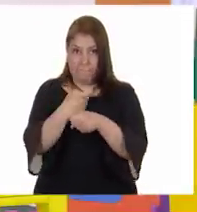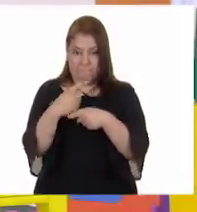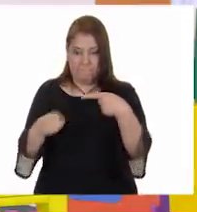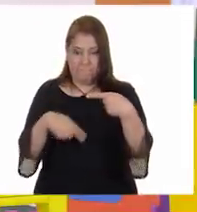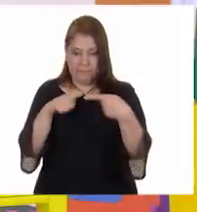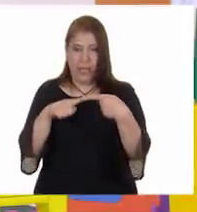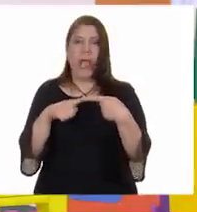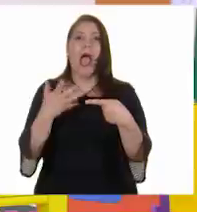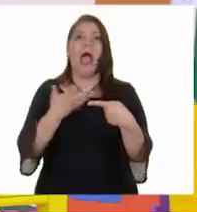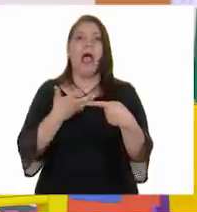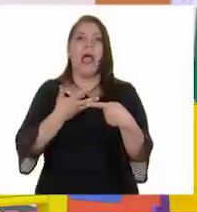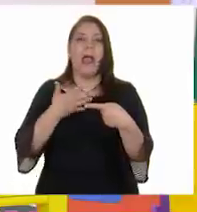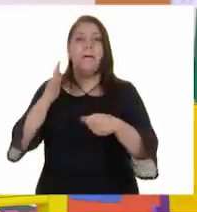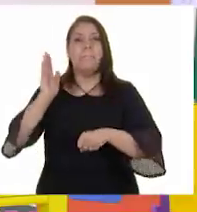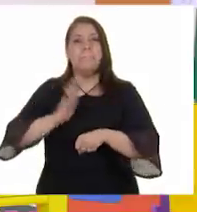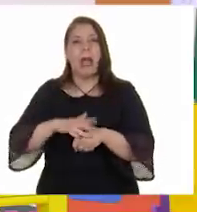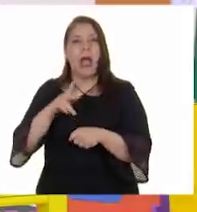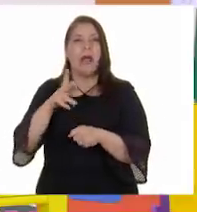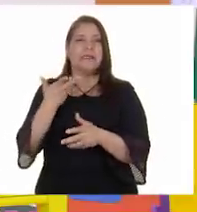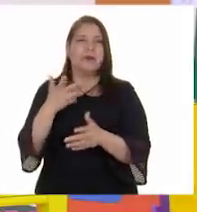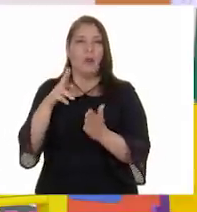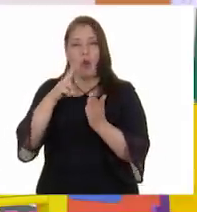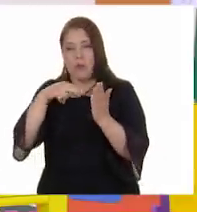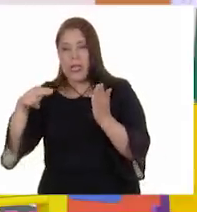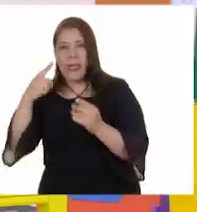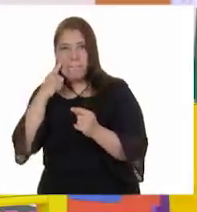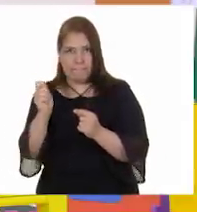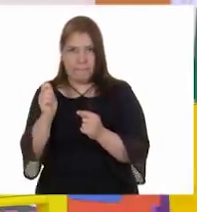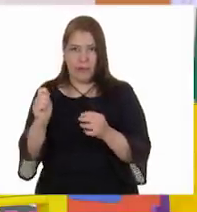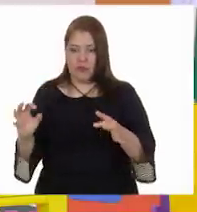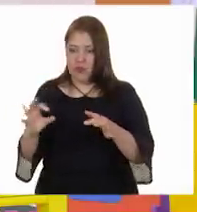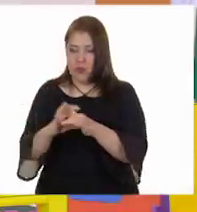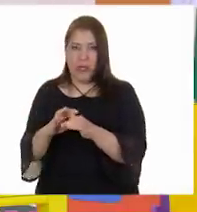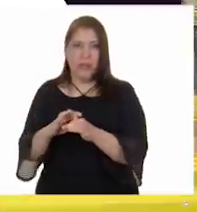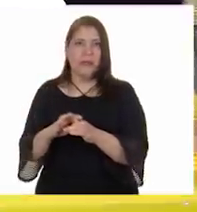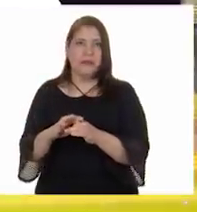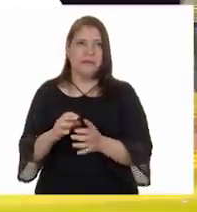tiene más pigmento, es una mezcla más concentrada.